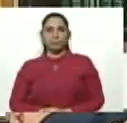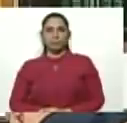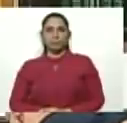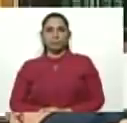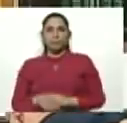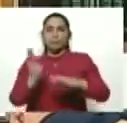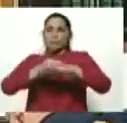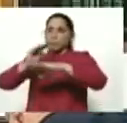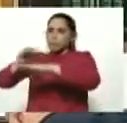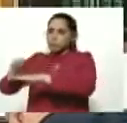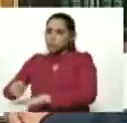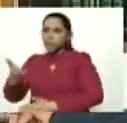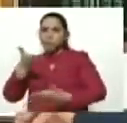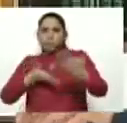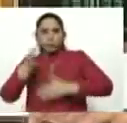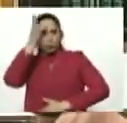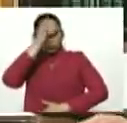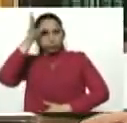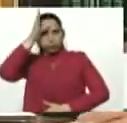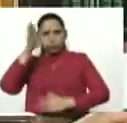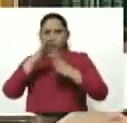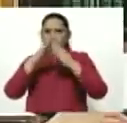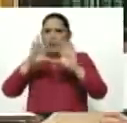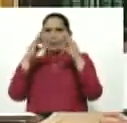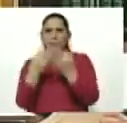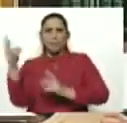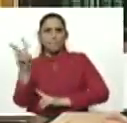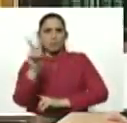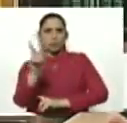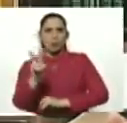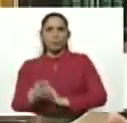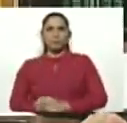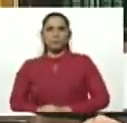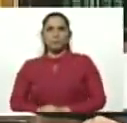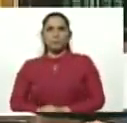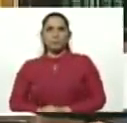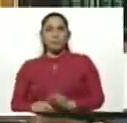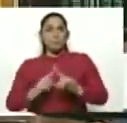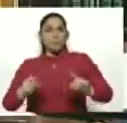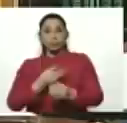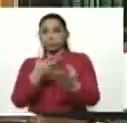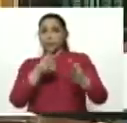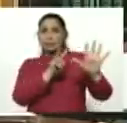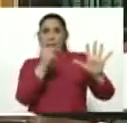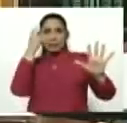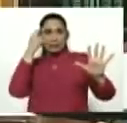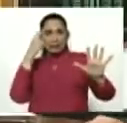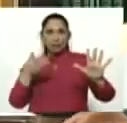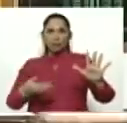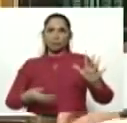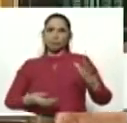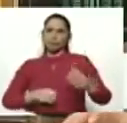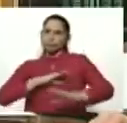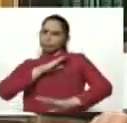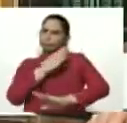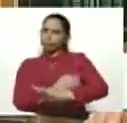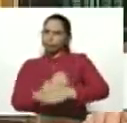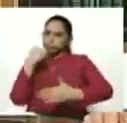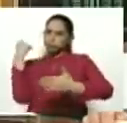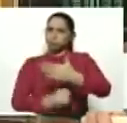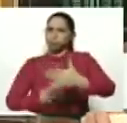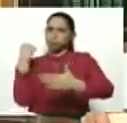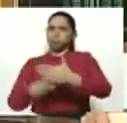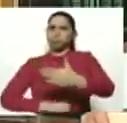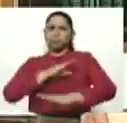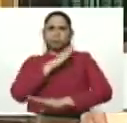Pido la colaboración, la conciencia de toda la familia venezolana para estos 7 días darle intenso,